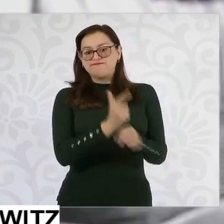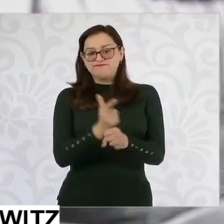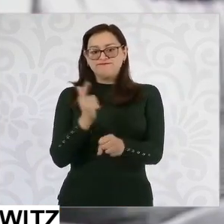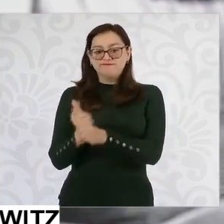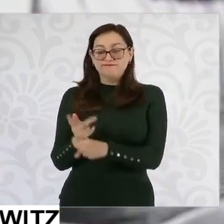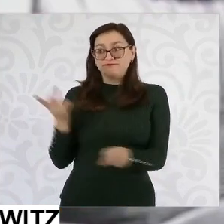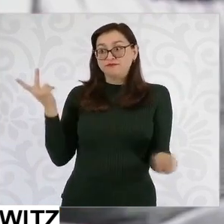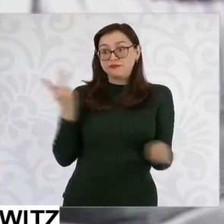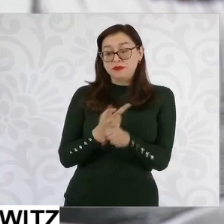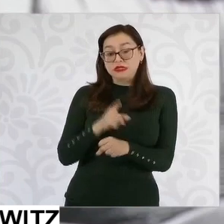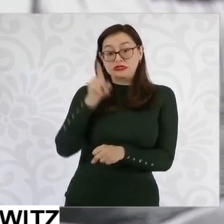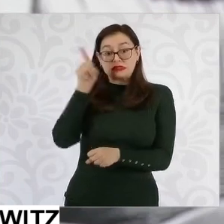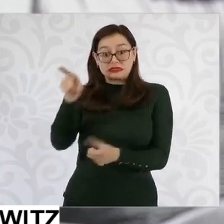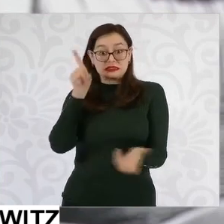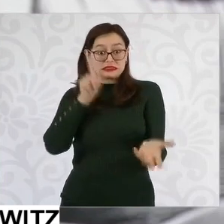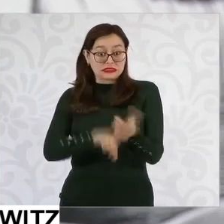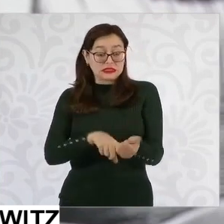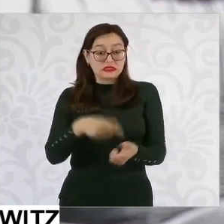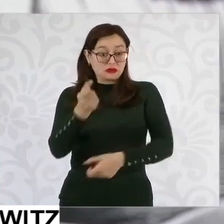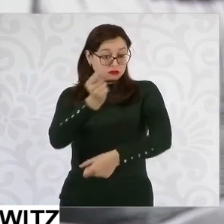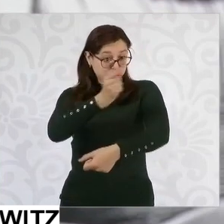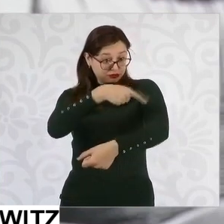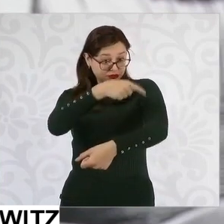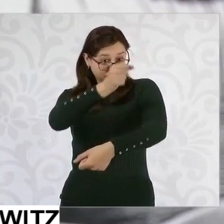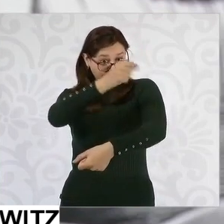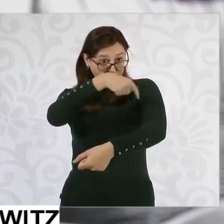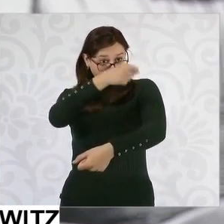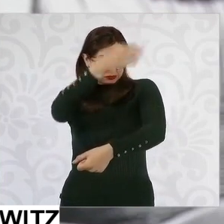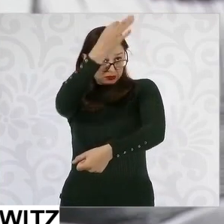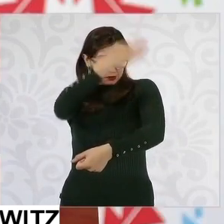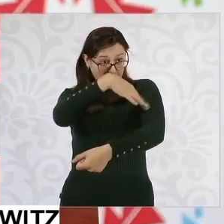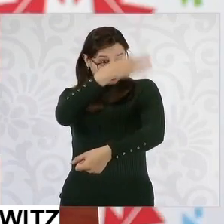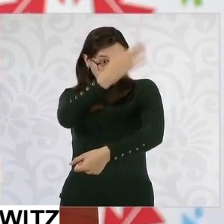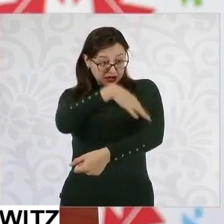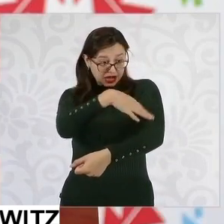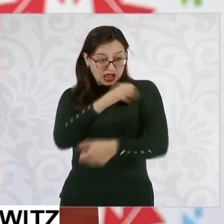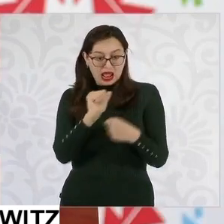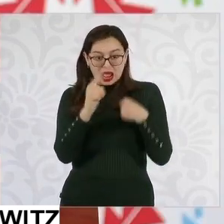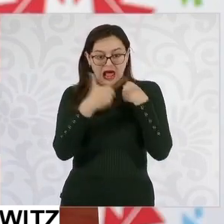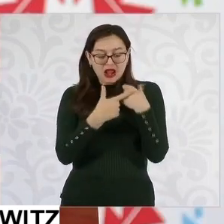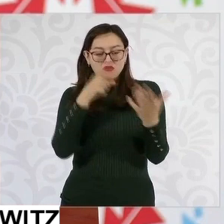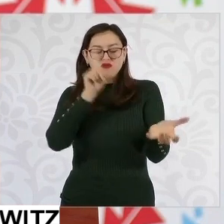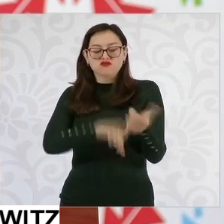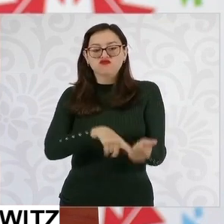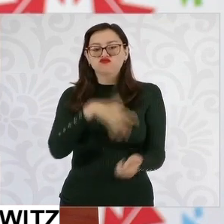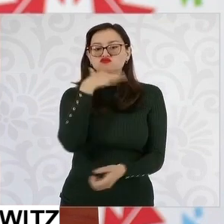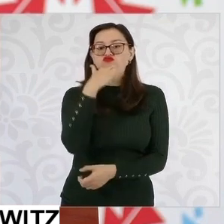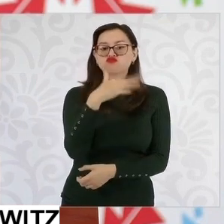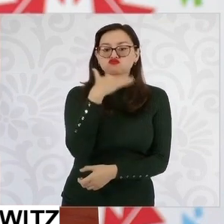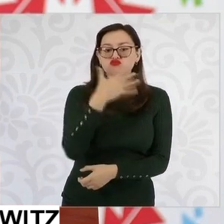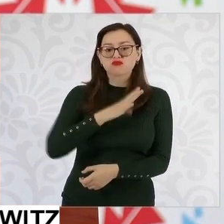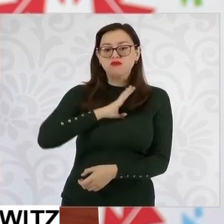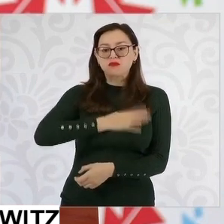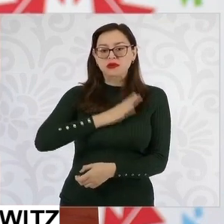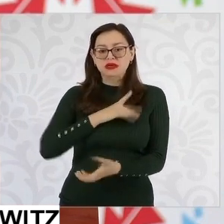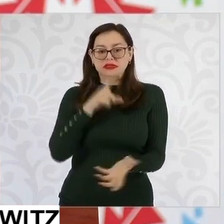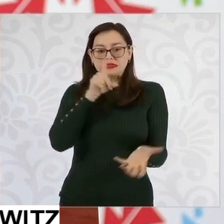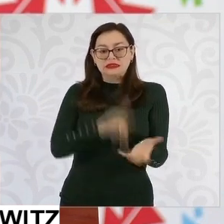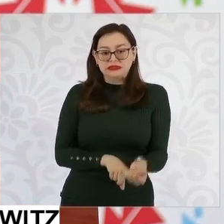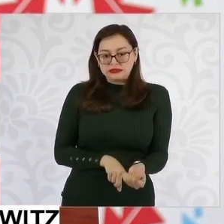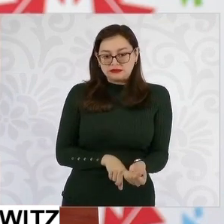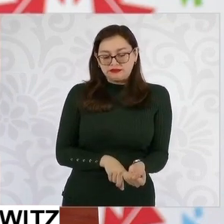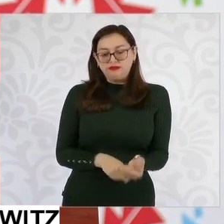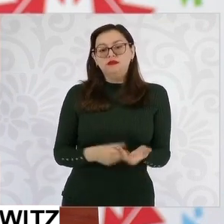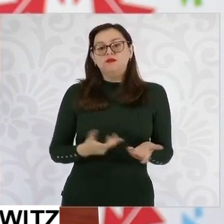punto del proceso de elaboración de las soluciones ocurrió una contaminación. Se comunicó y